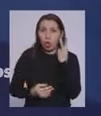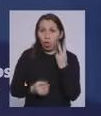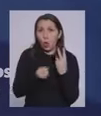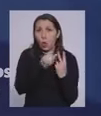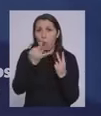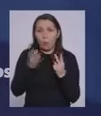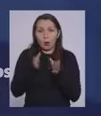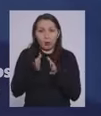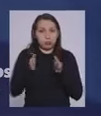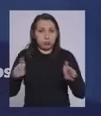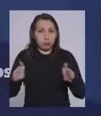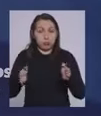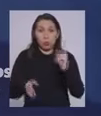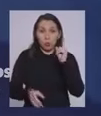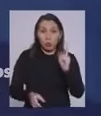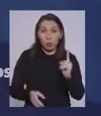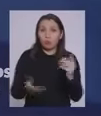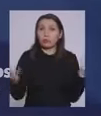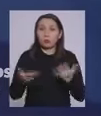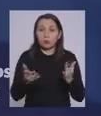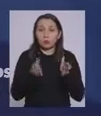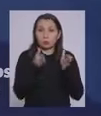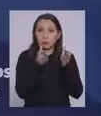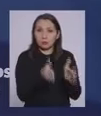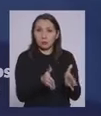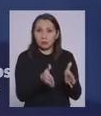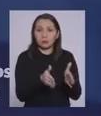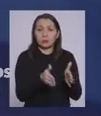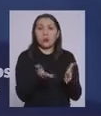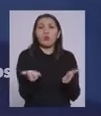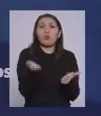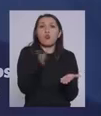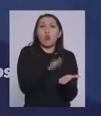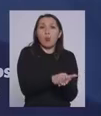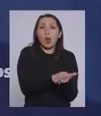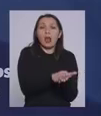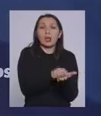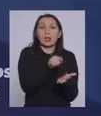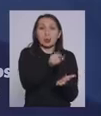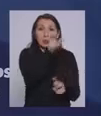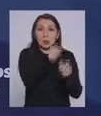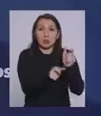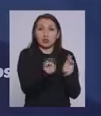cifras solamente. Una cifra es la de los